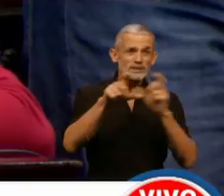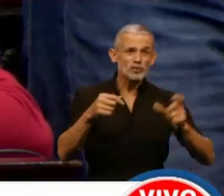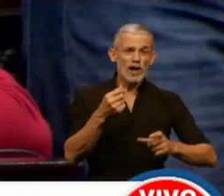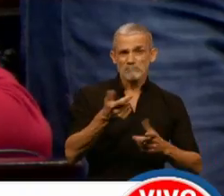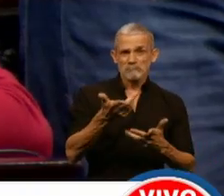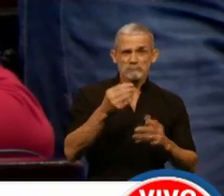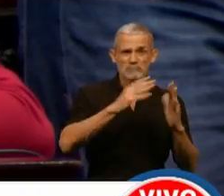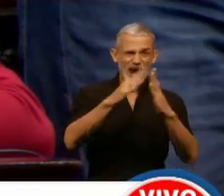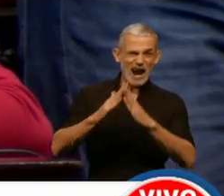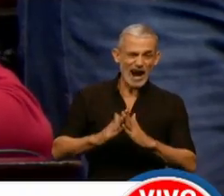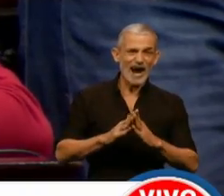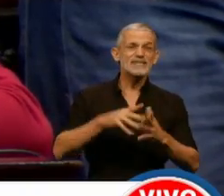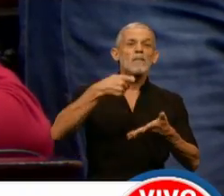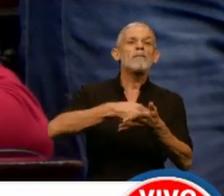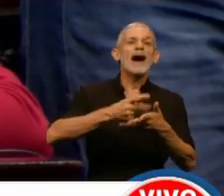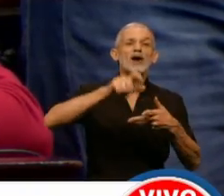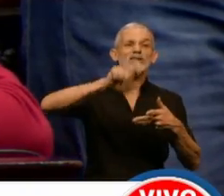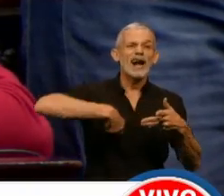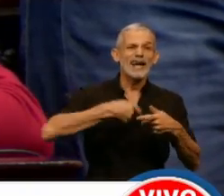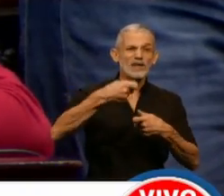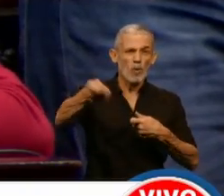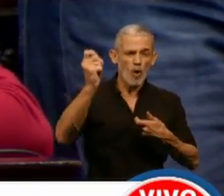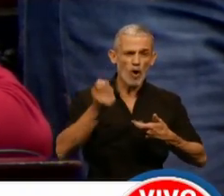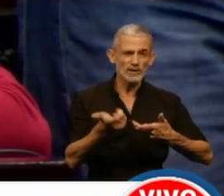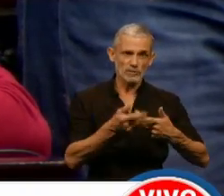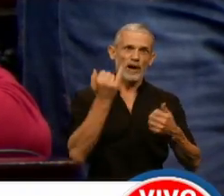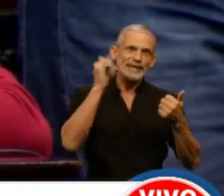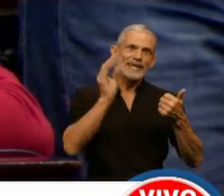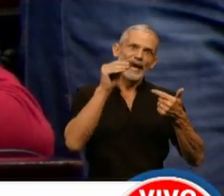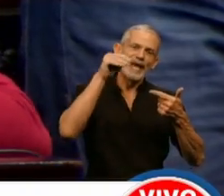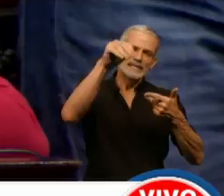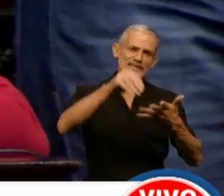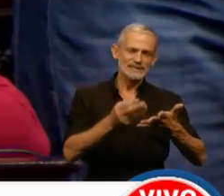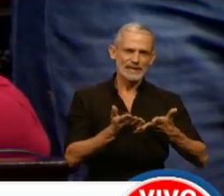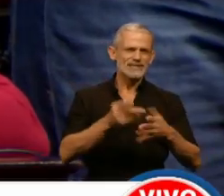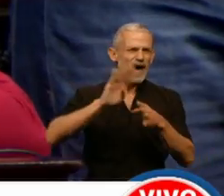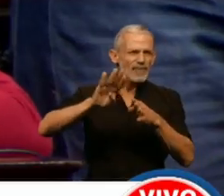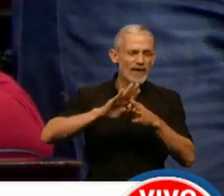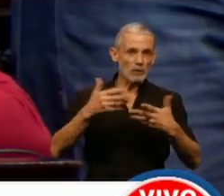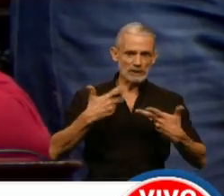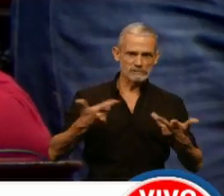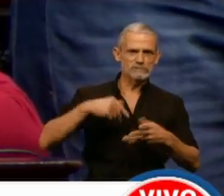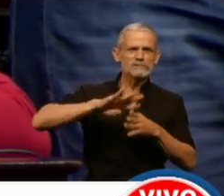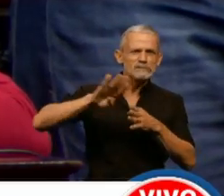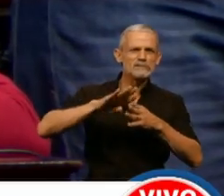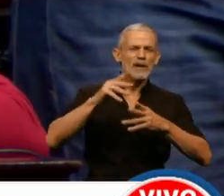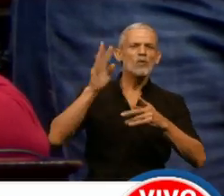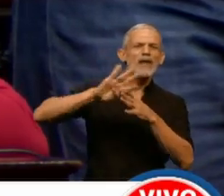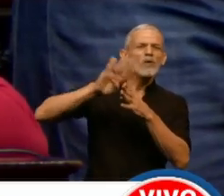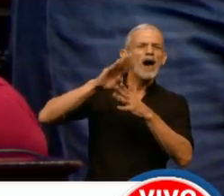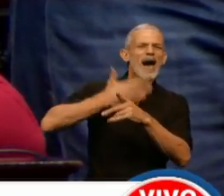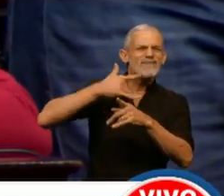usuarias las pagaron con tarjeta en cuotas lo que generó interés es la deuda que tomaron externa